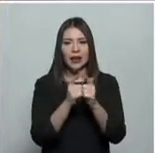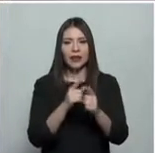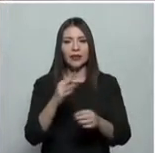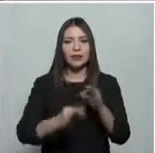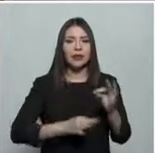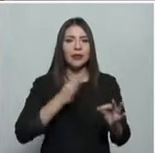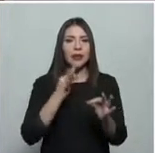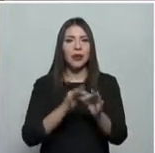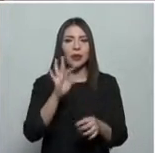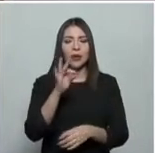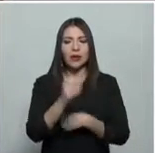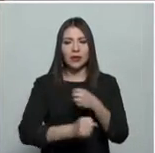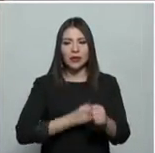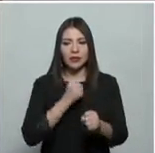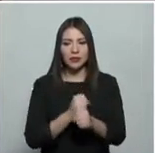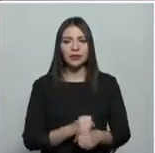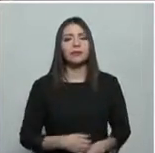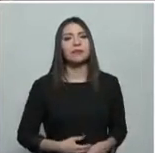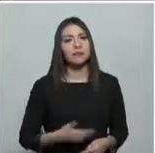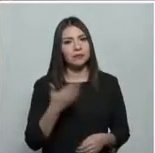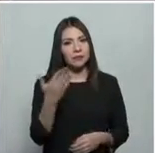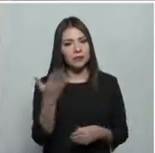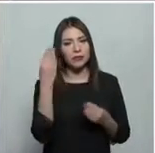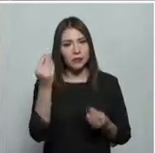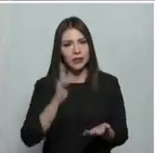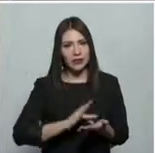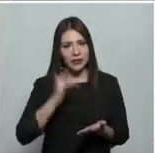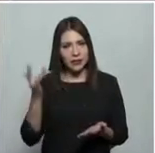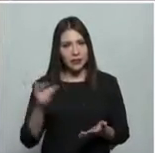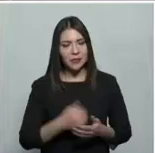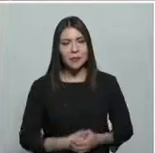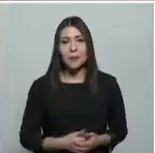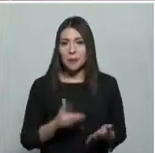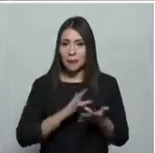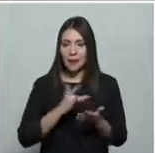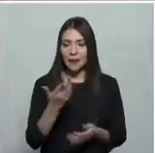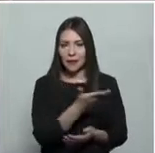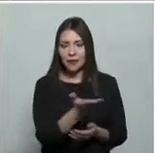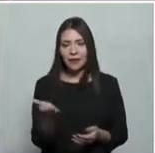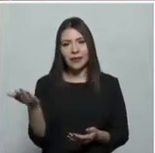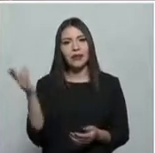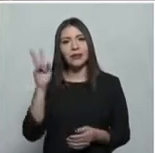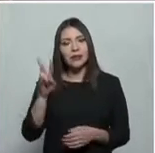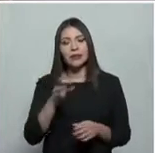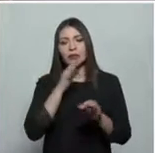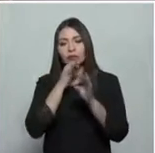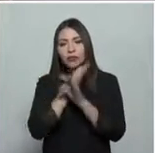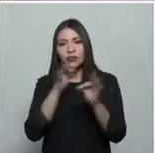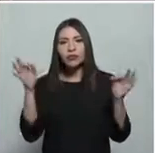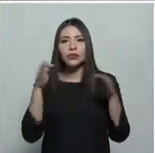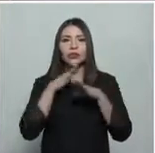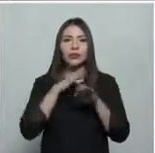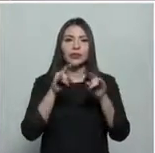40 años. Director Fernando Macotela, muchísimas gracias. Gracias a ustedes, de veras, por ayudarnos a difundir la Feria del Libro. Por supuesto, será un placer.